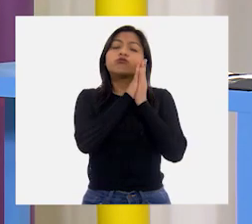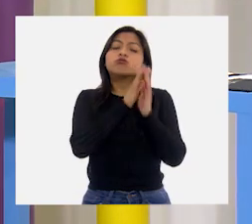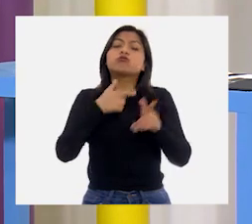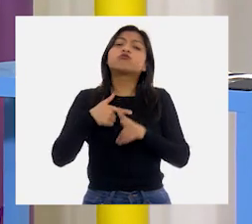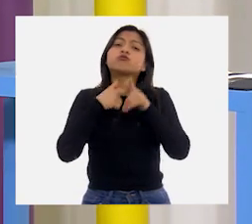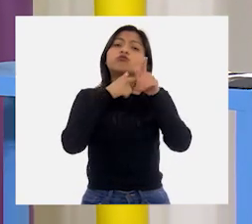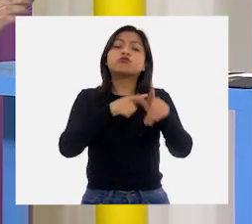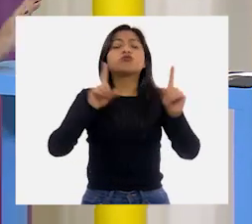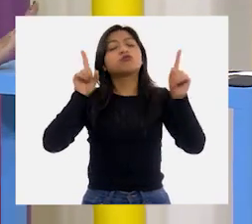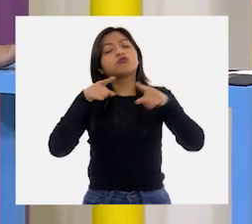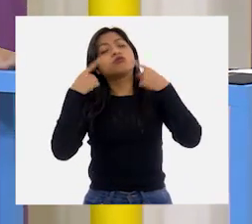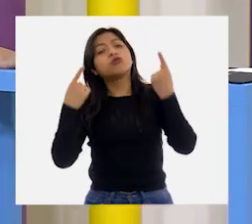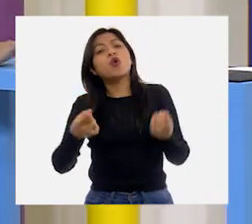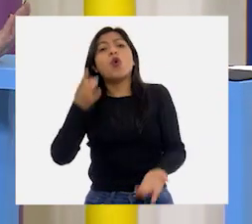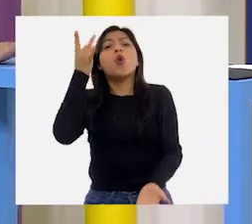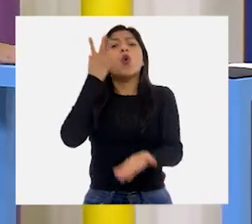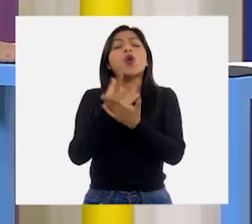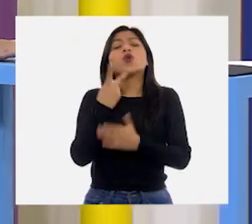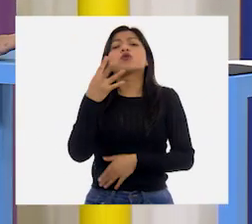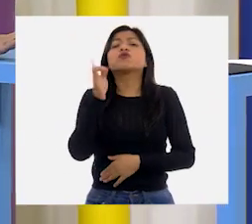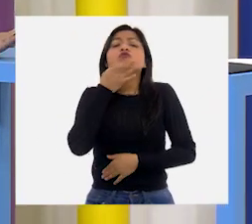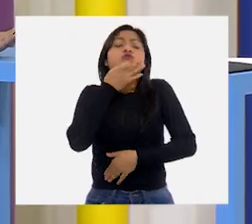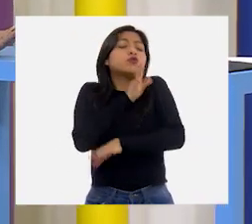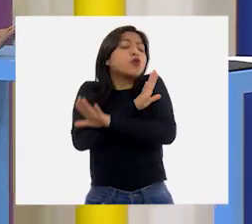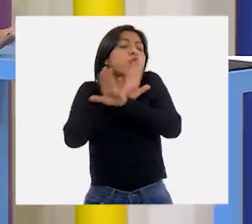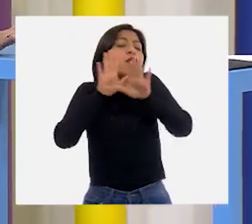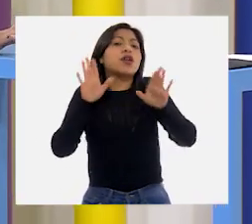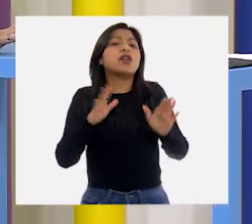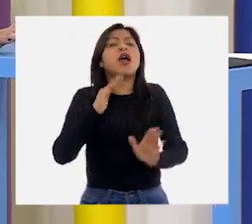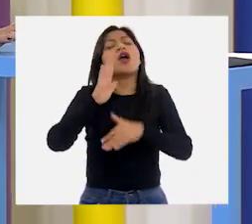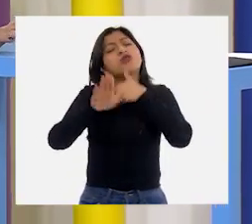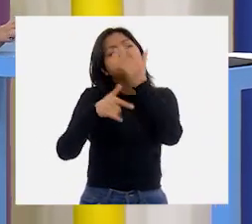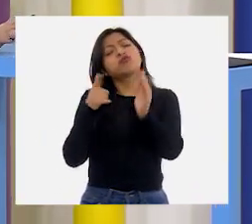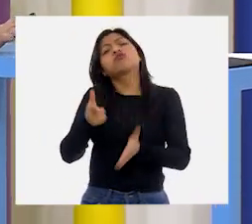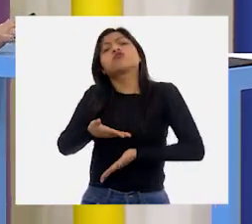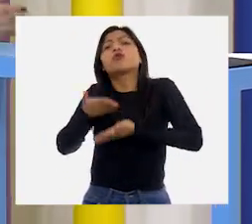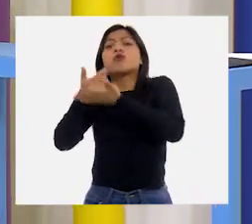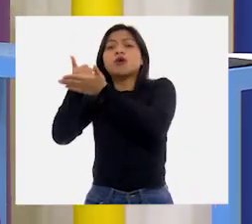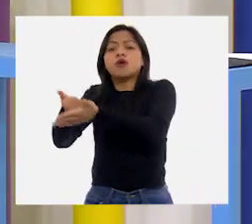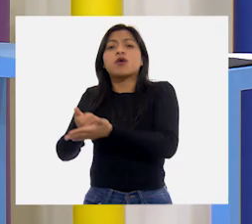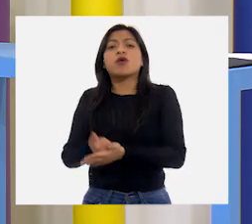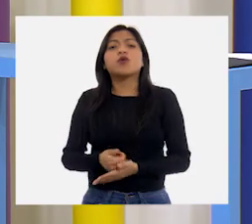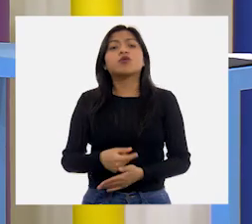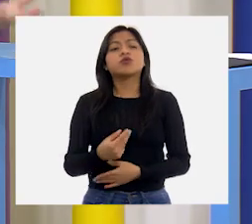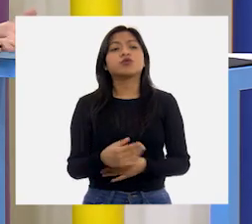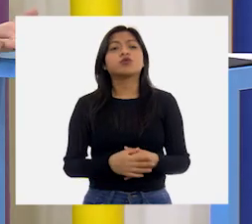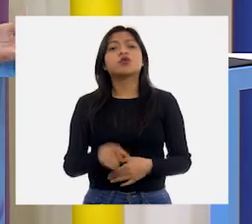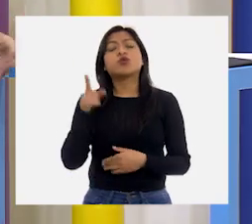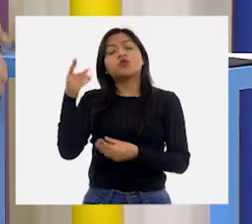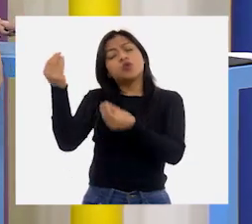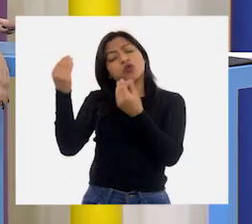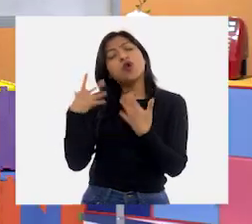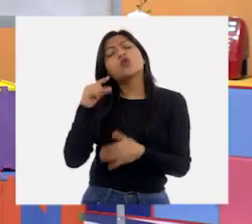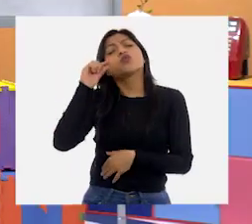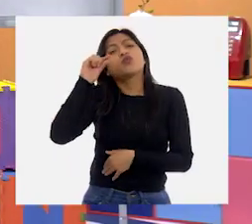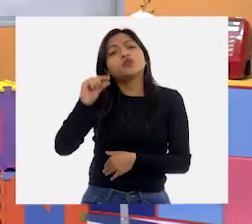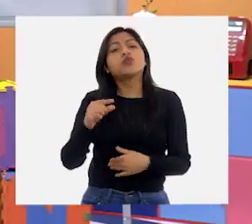minutitos. Solo ese tiempo te pido y ya te ayudo. Dame un ratito.